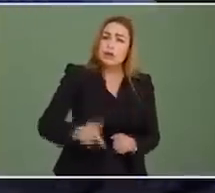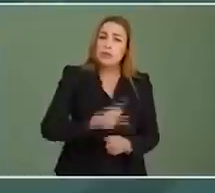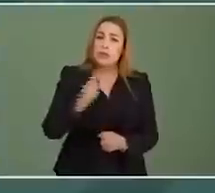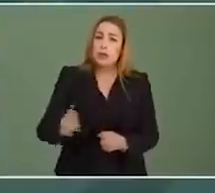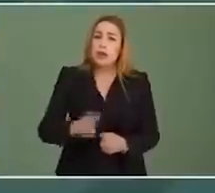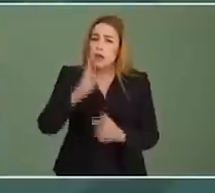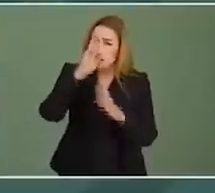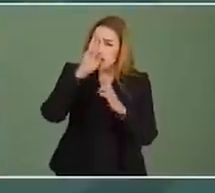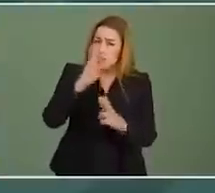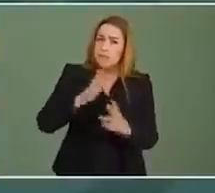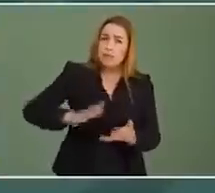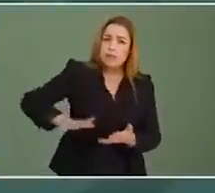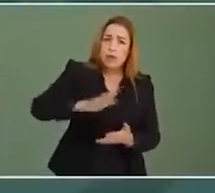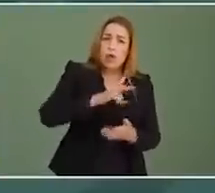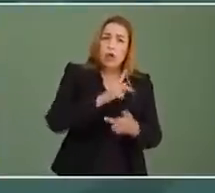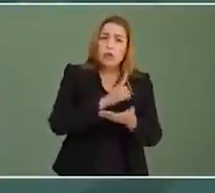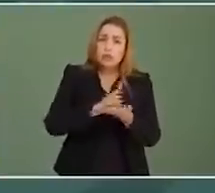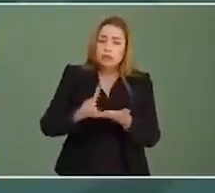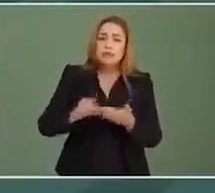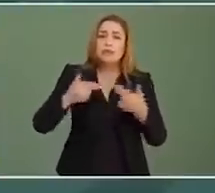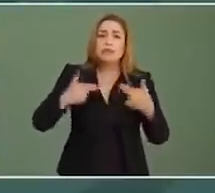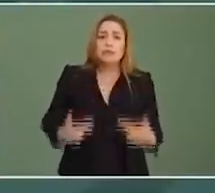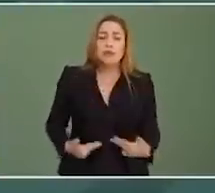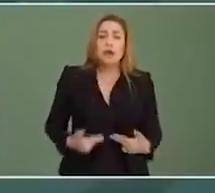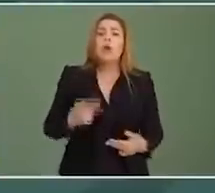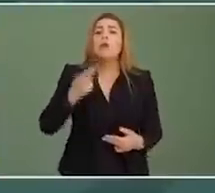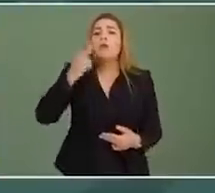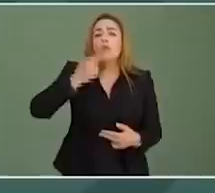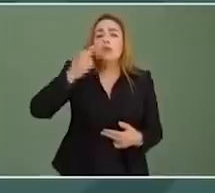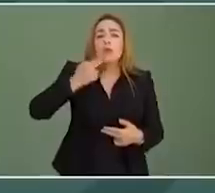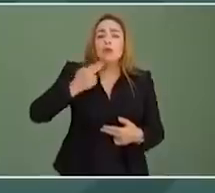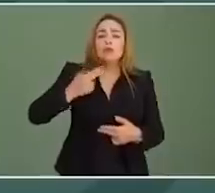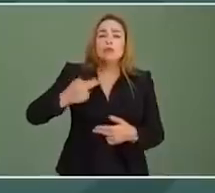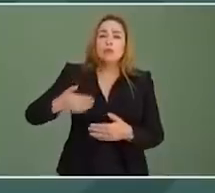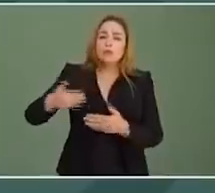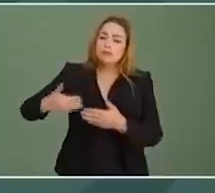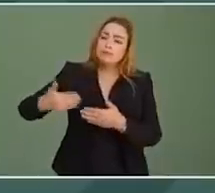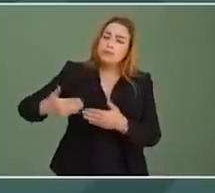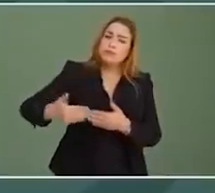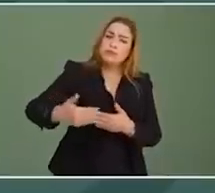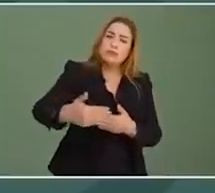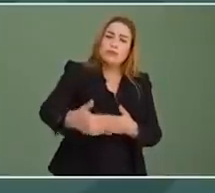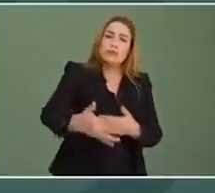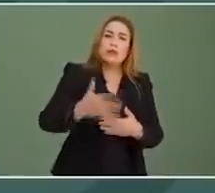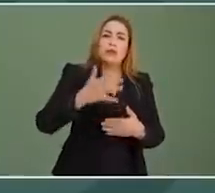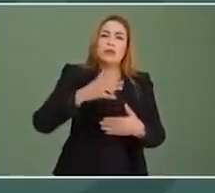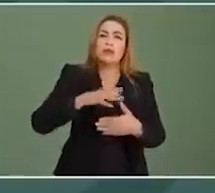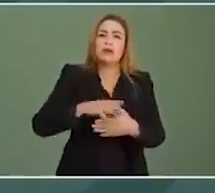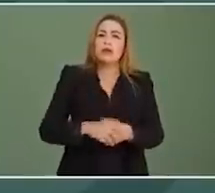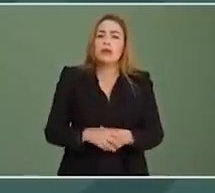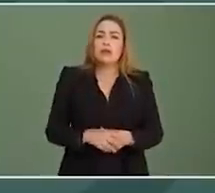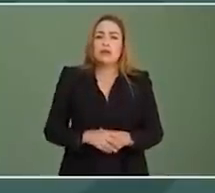uso regulado de la fuerza presidente de rodrigo carvajal